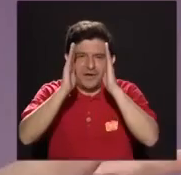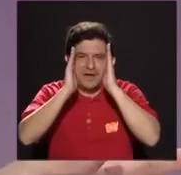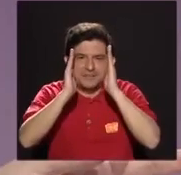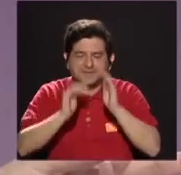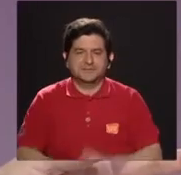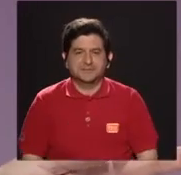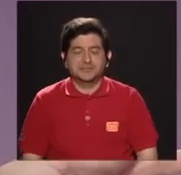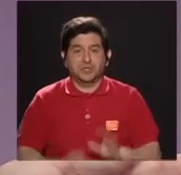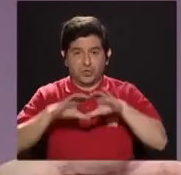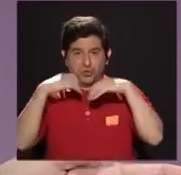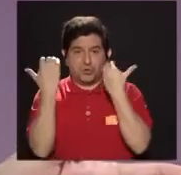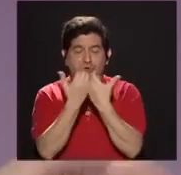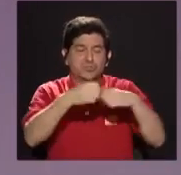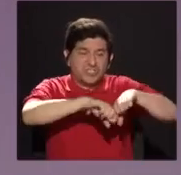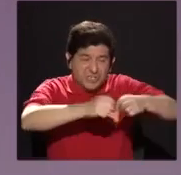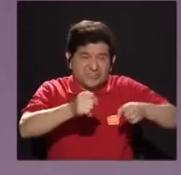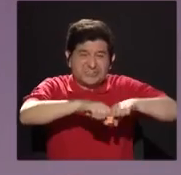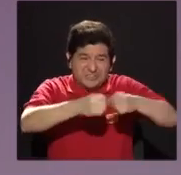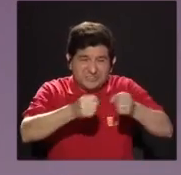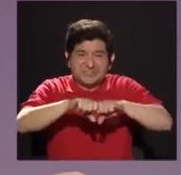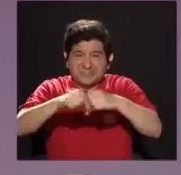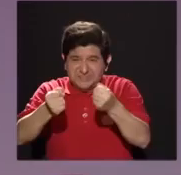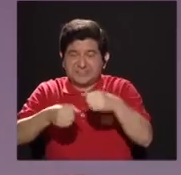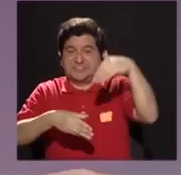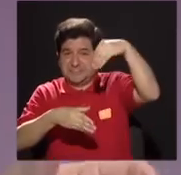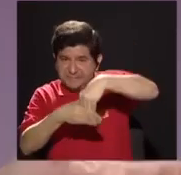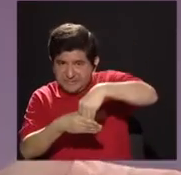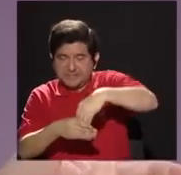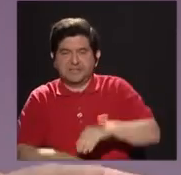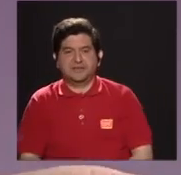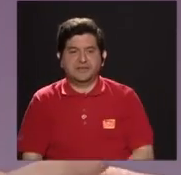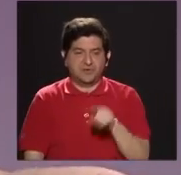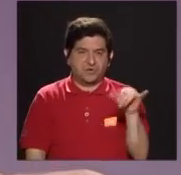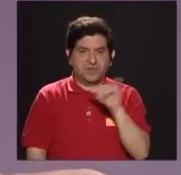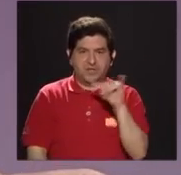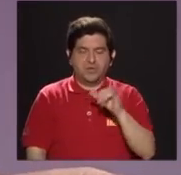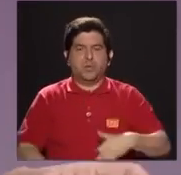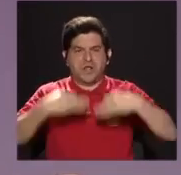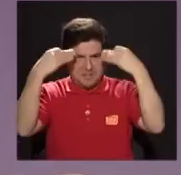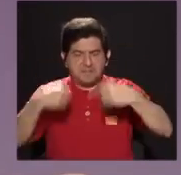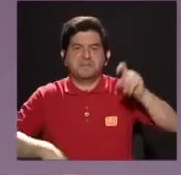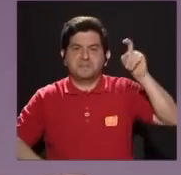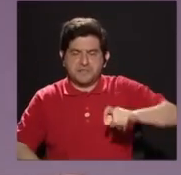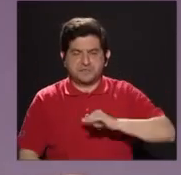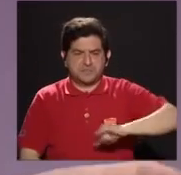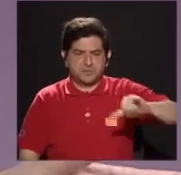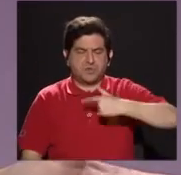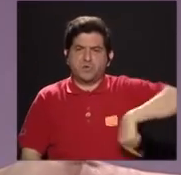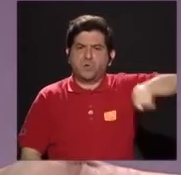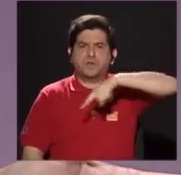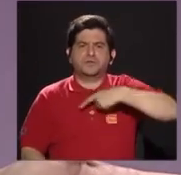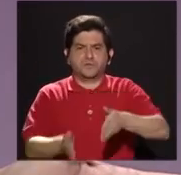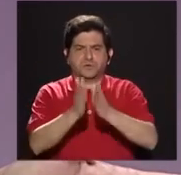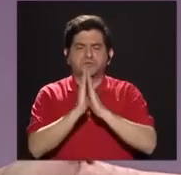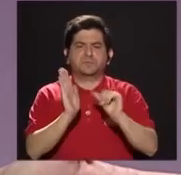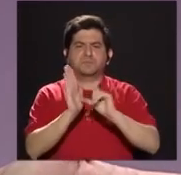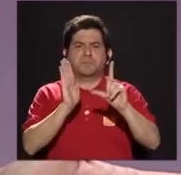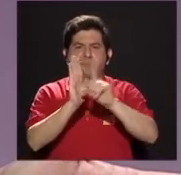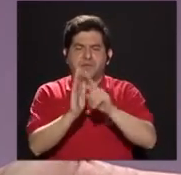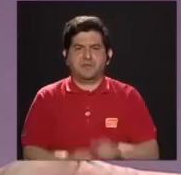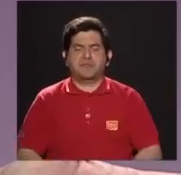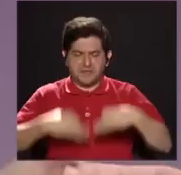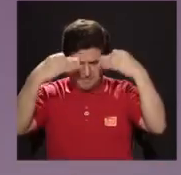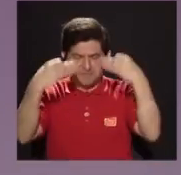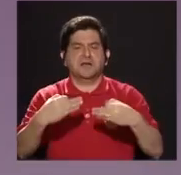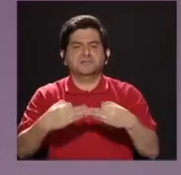que los consejos van a estar muy fragmentados y eso también hay que demandar que tomen decisiones, así como nosotros demandamos en la Asamblea Legislativa que se